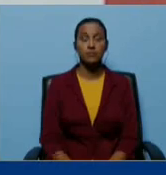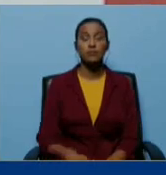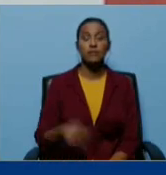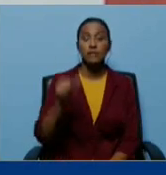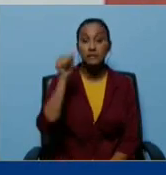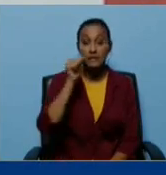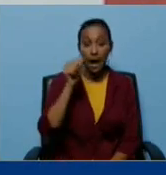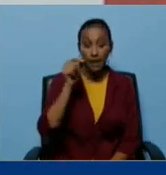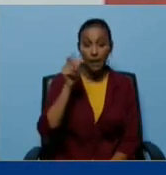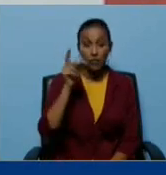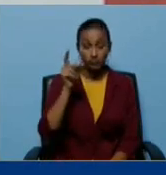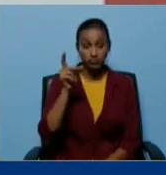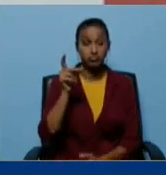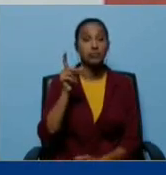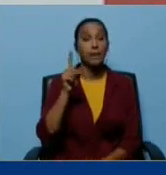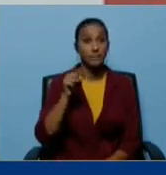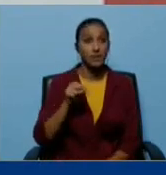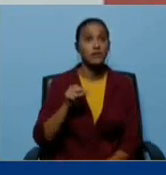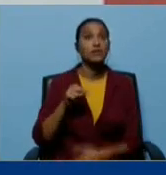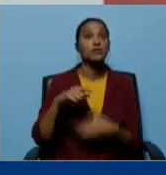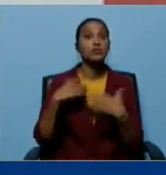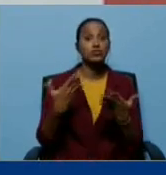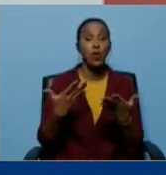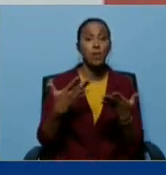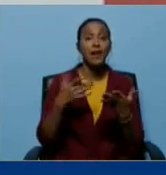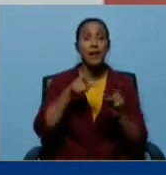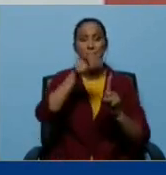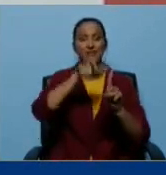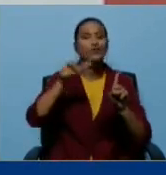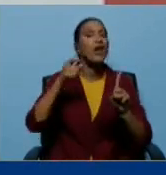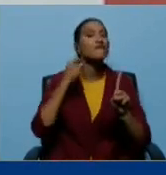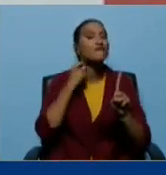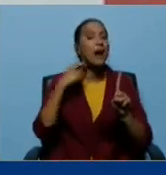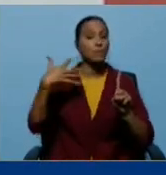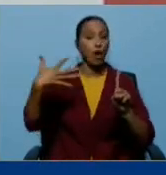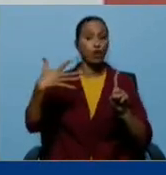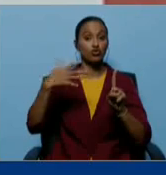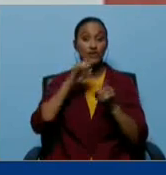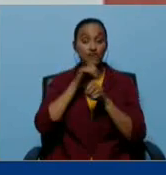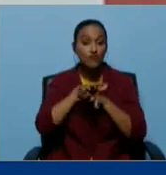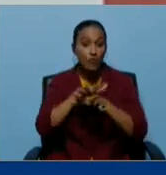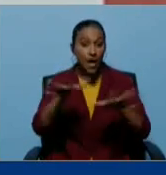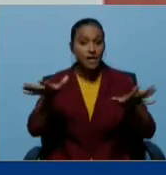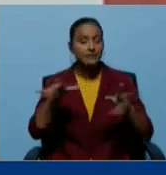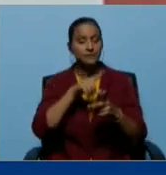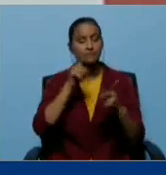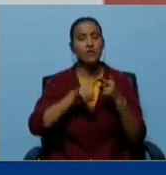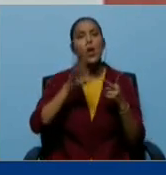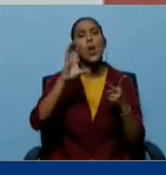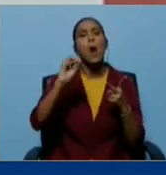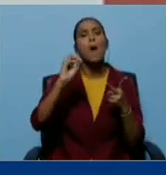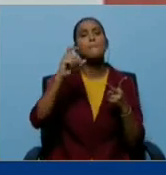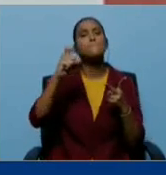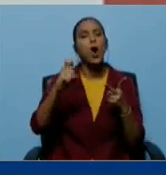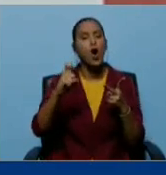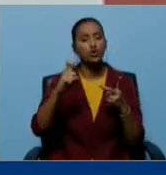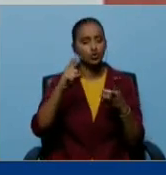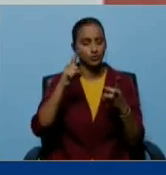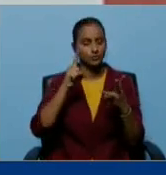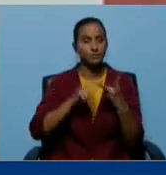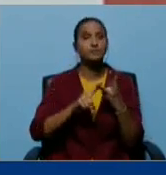¿verdad? Entre los influencers, los bots. María Violencia